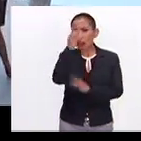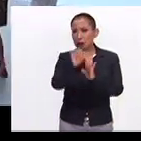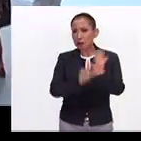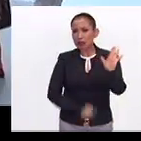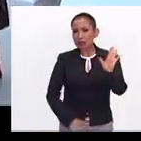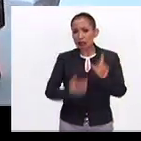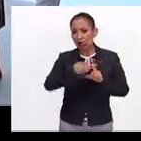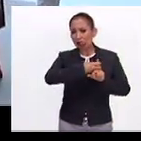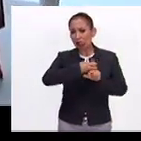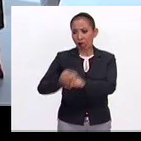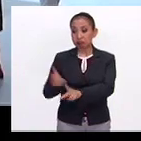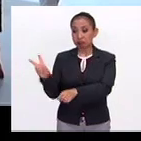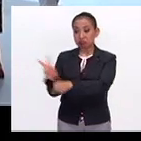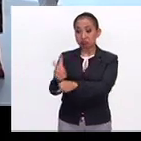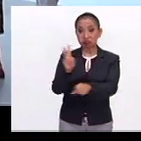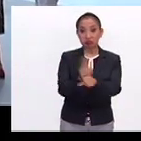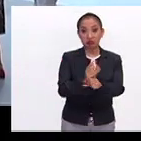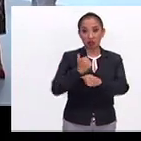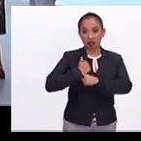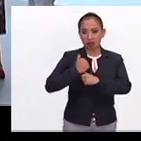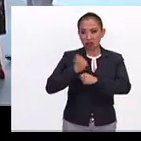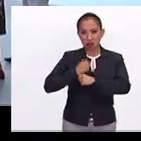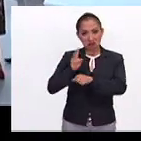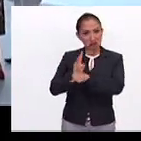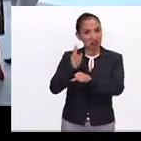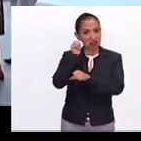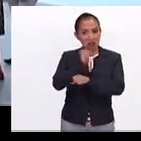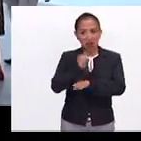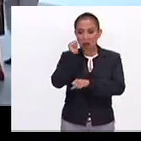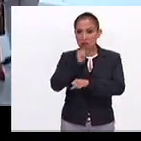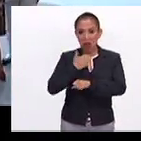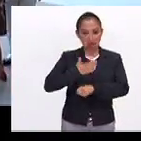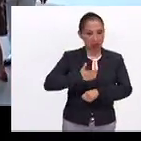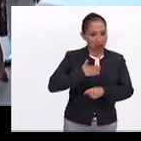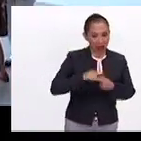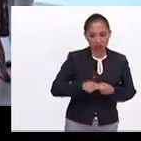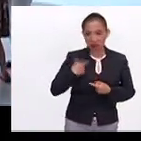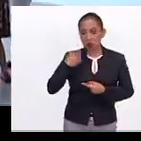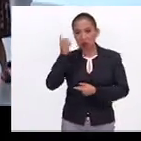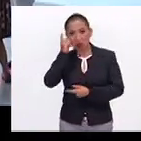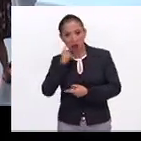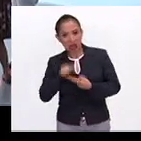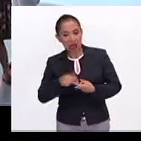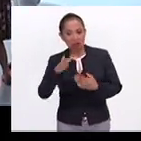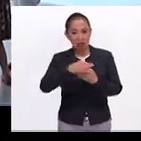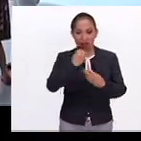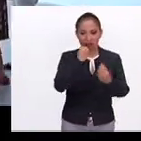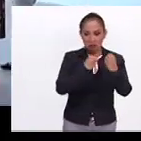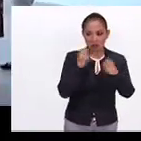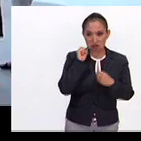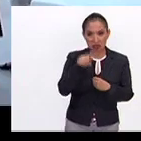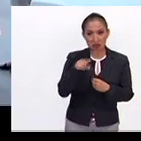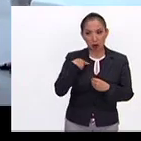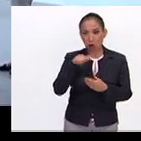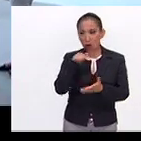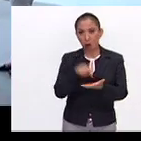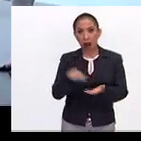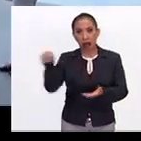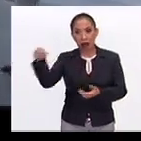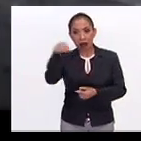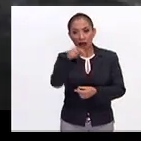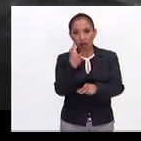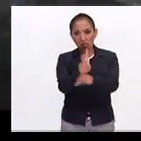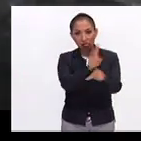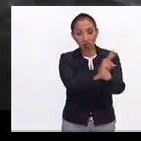el secuestro y custodia de soldados que lo vigilaban presentes en el baño, en el catre, en la mesa o en el rincón donde